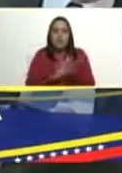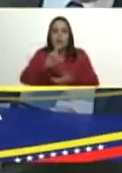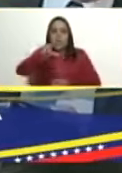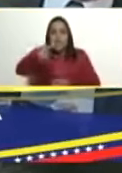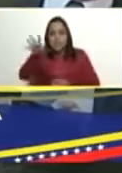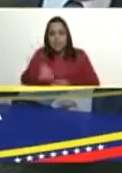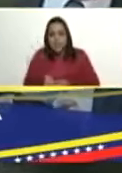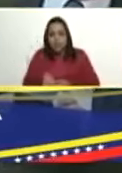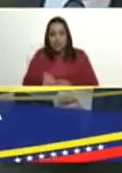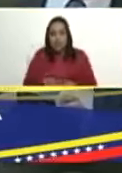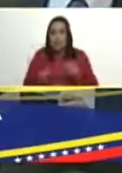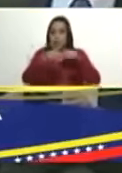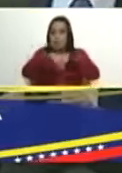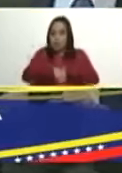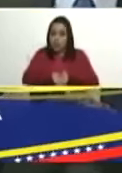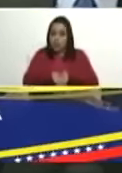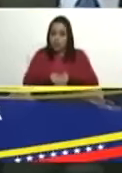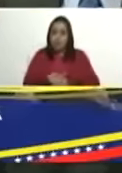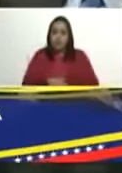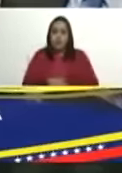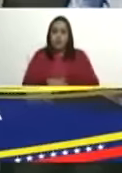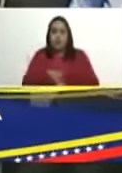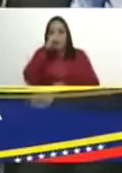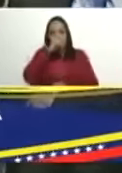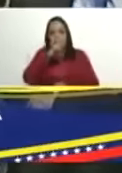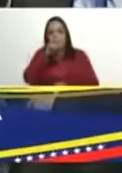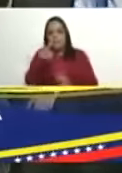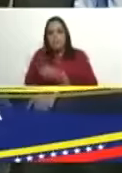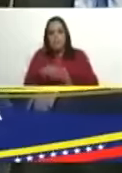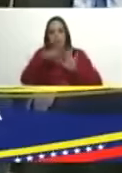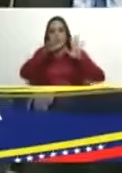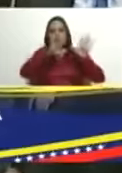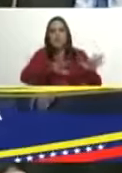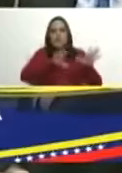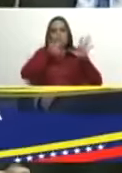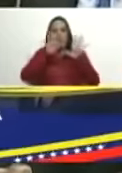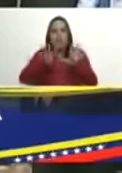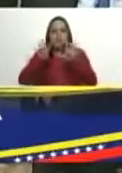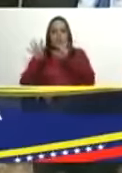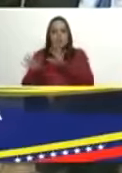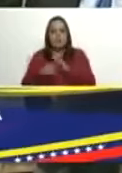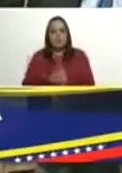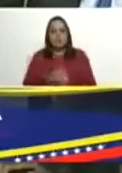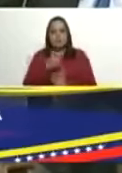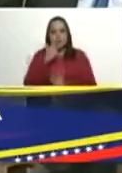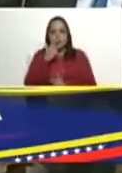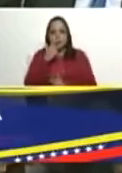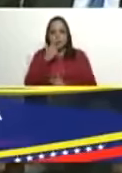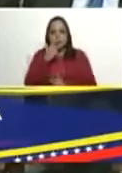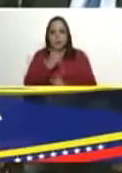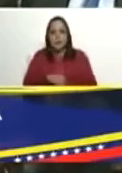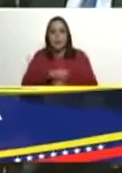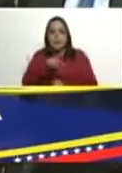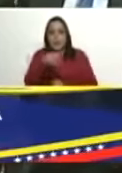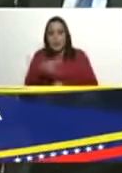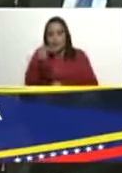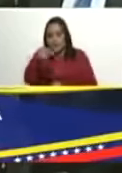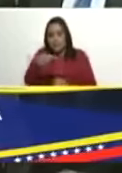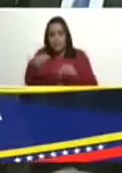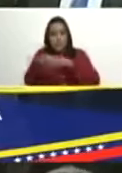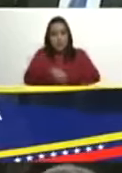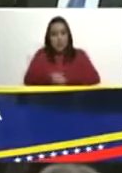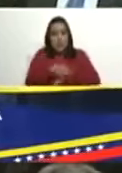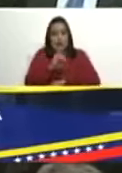exequivo y el laudo arbitral de 1899. Después de allí se producen